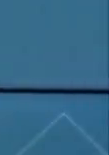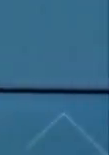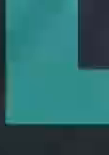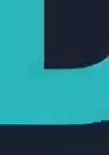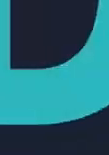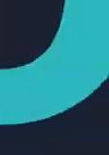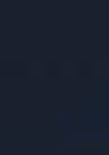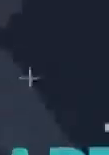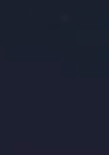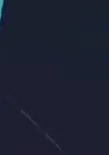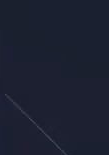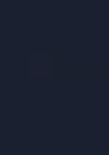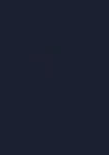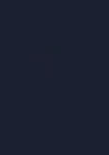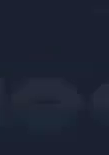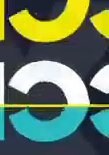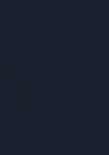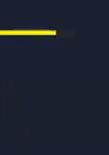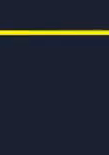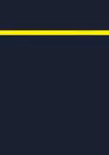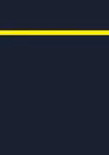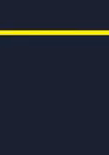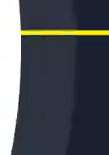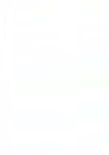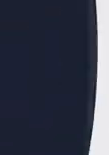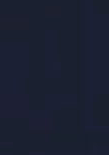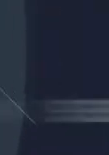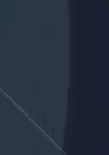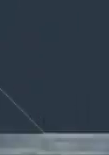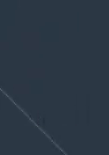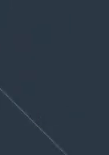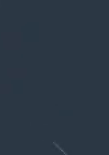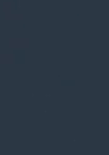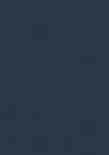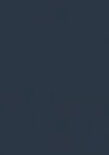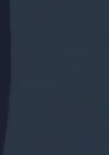La Red, acción.